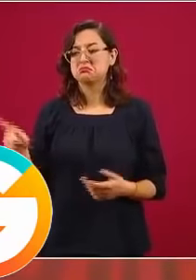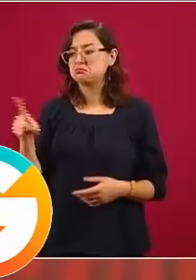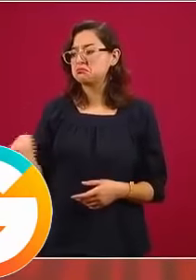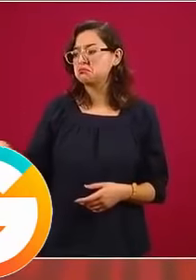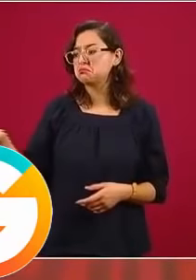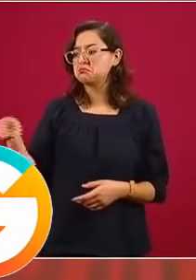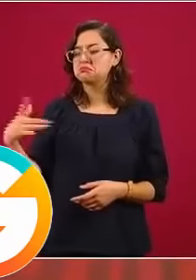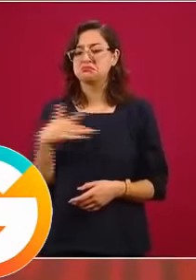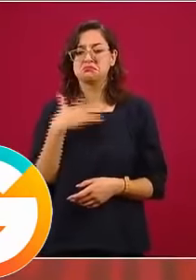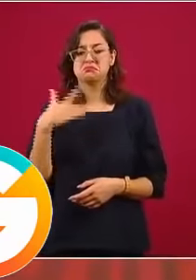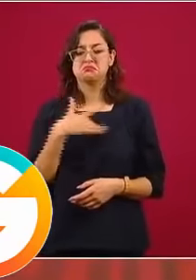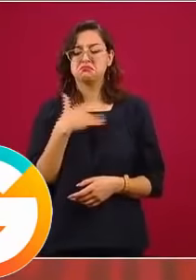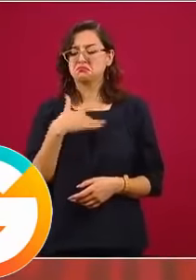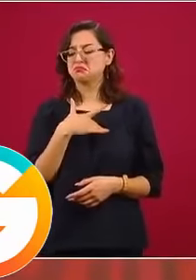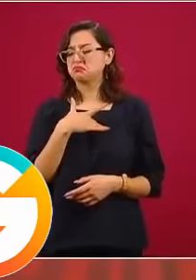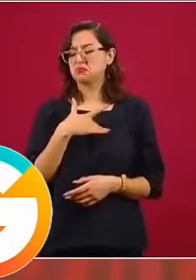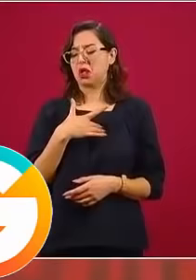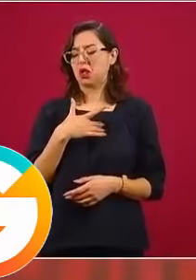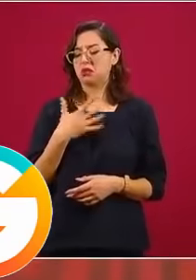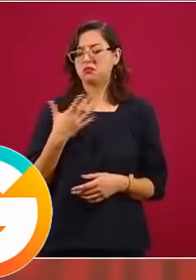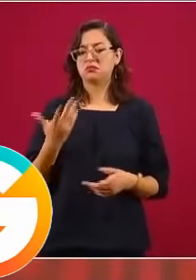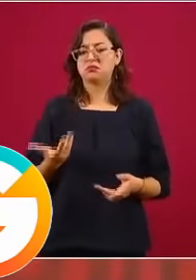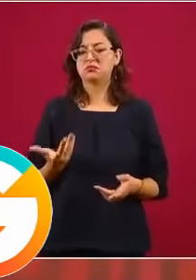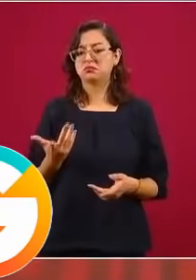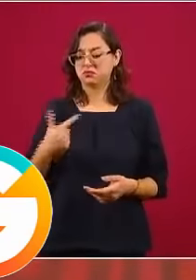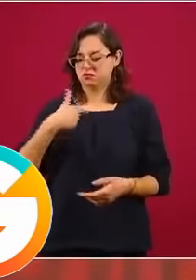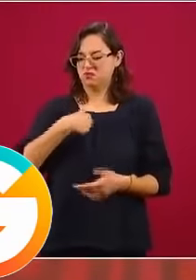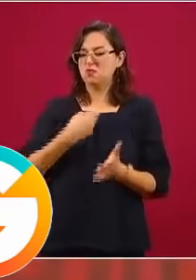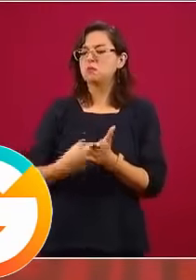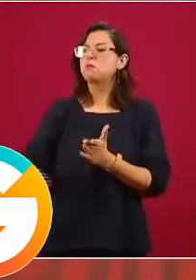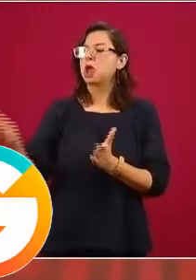de gente muy audaz,